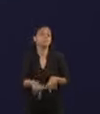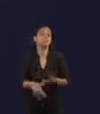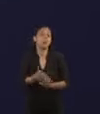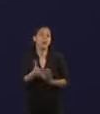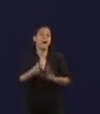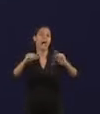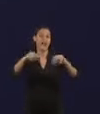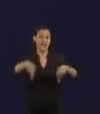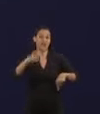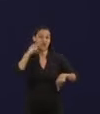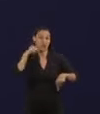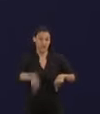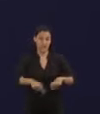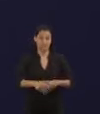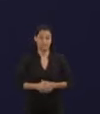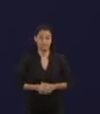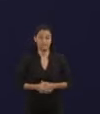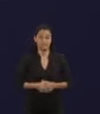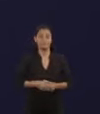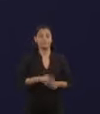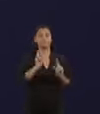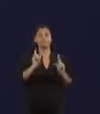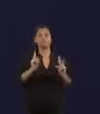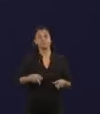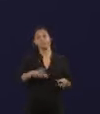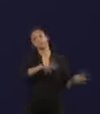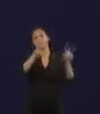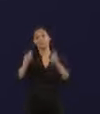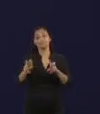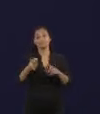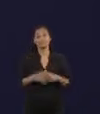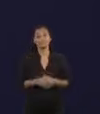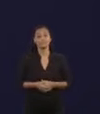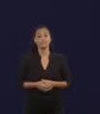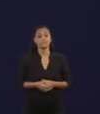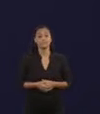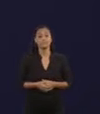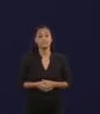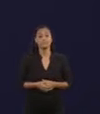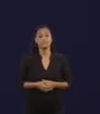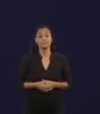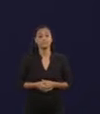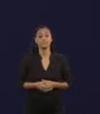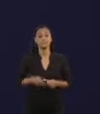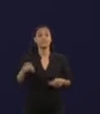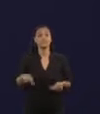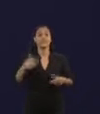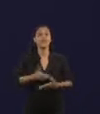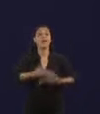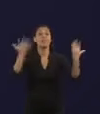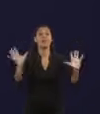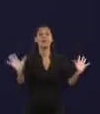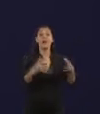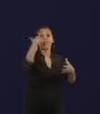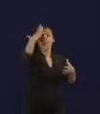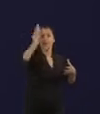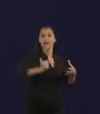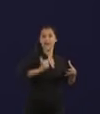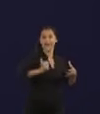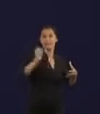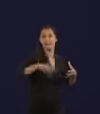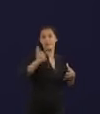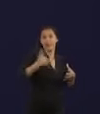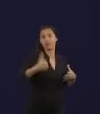de hoy en otro orden de cosas en el día del ejército argentino queremos saludar a todos